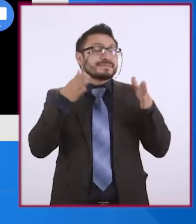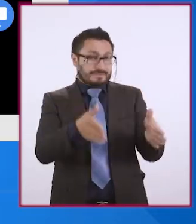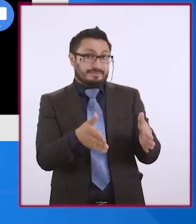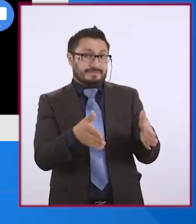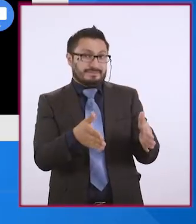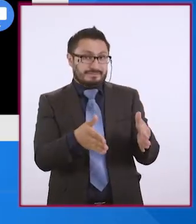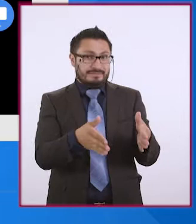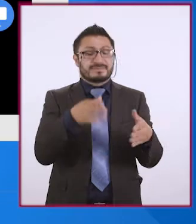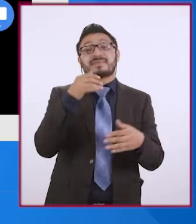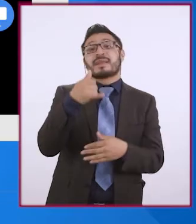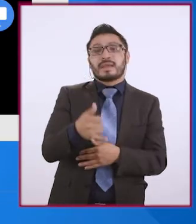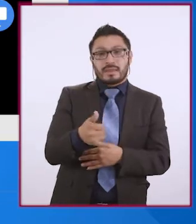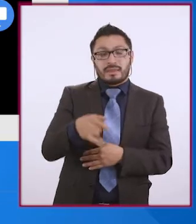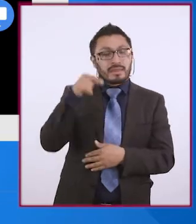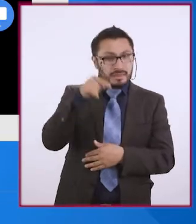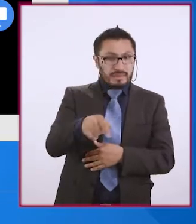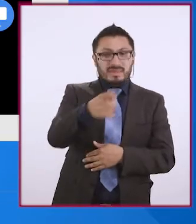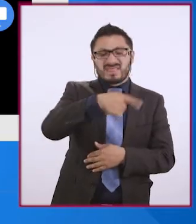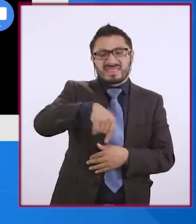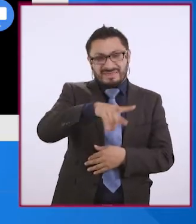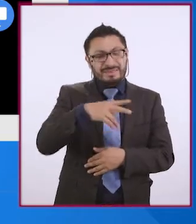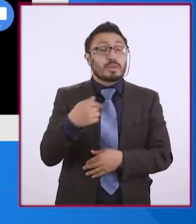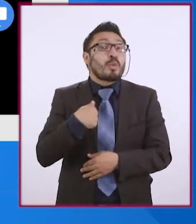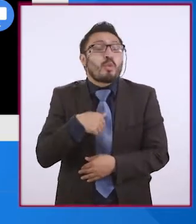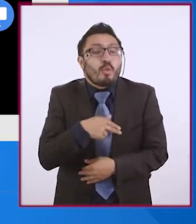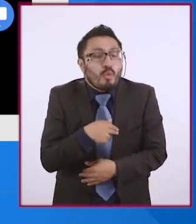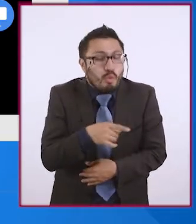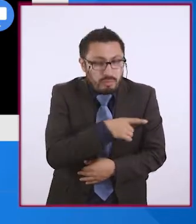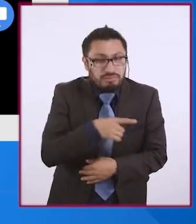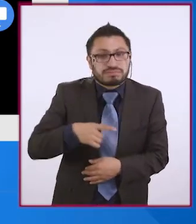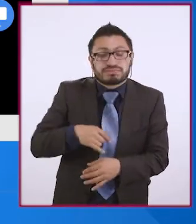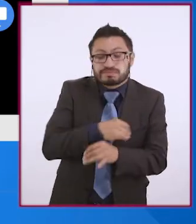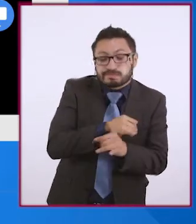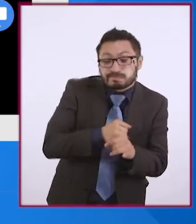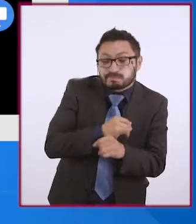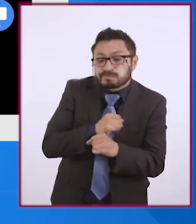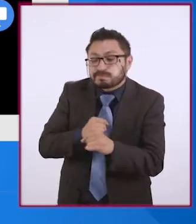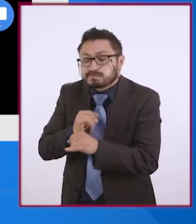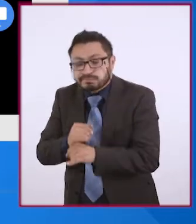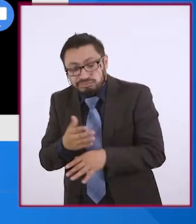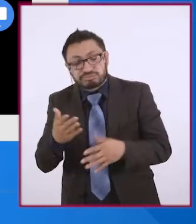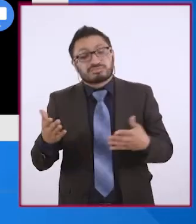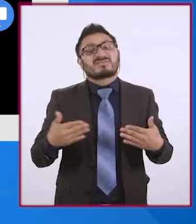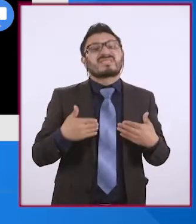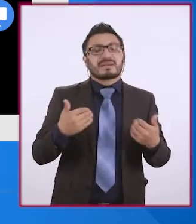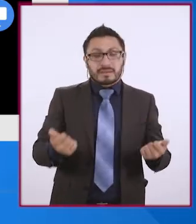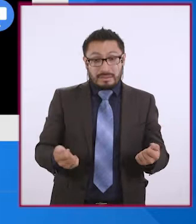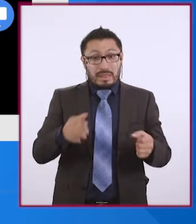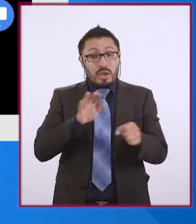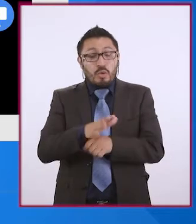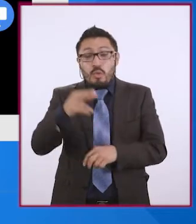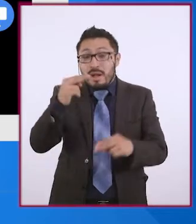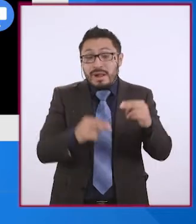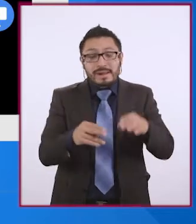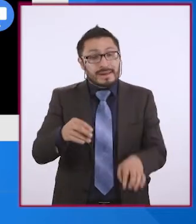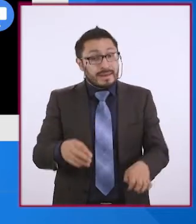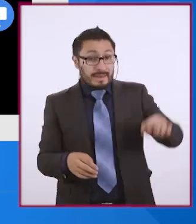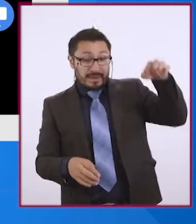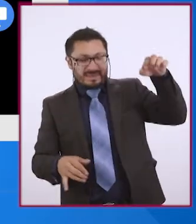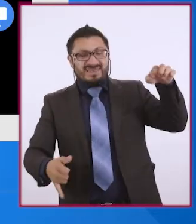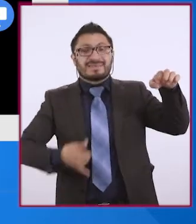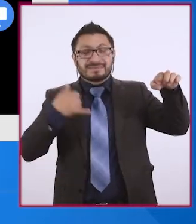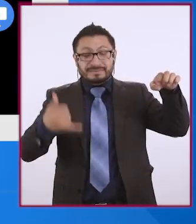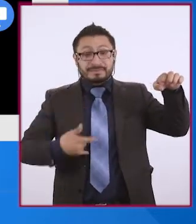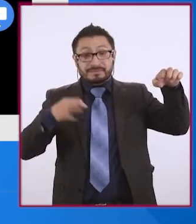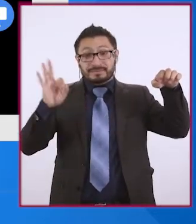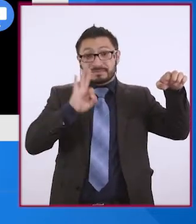cuenta. Y aquí tenemos que buscar el nivel de edad en el que se encuentran los jóvenes. Si